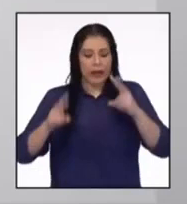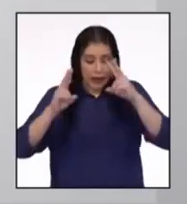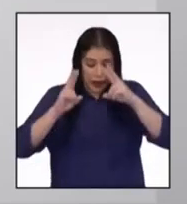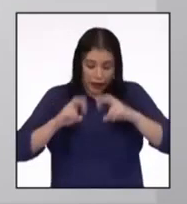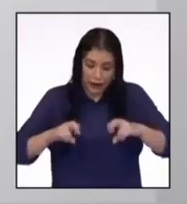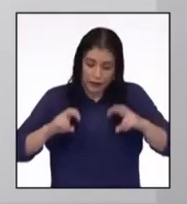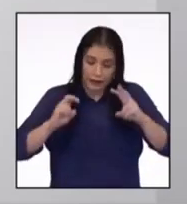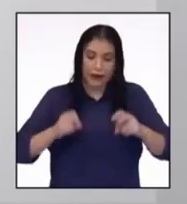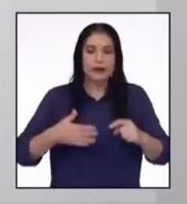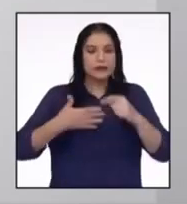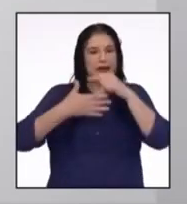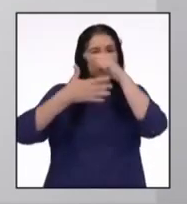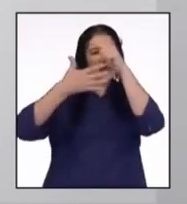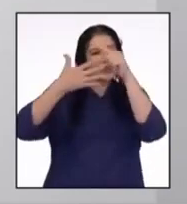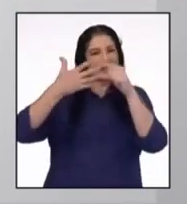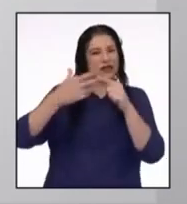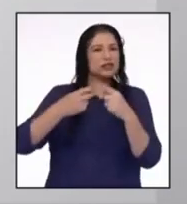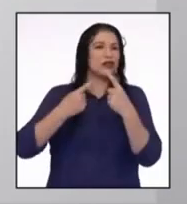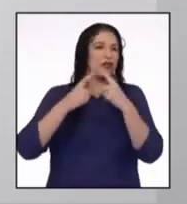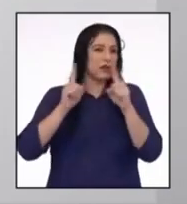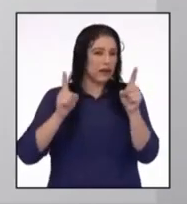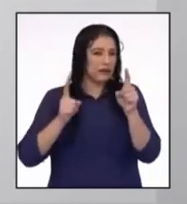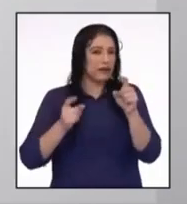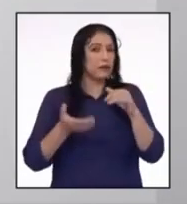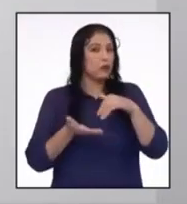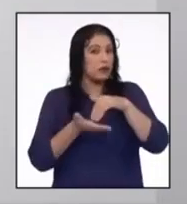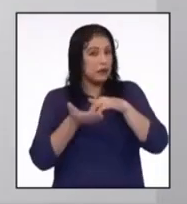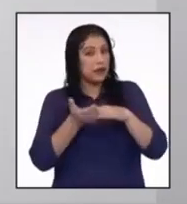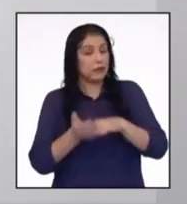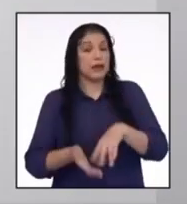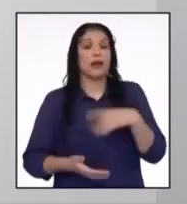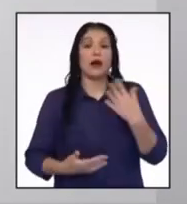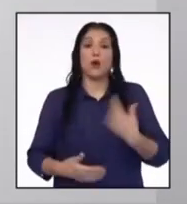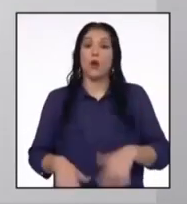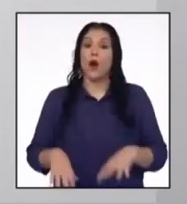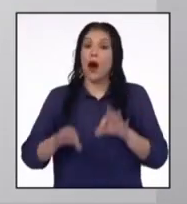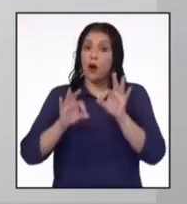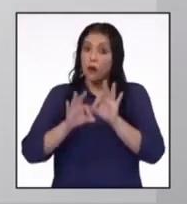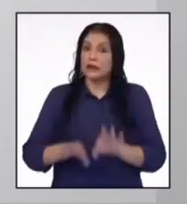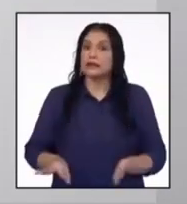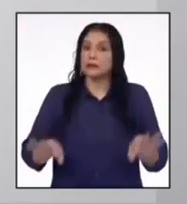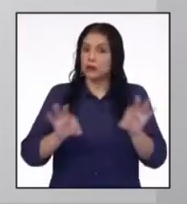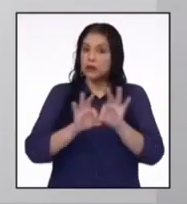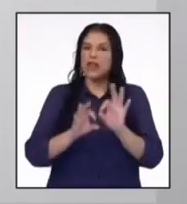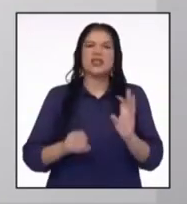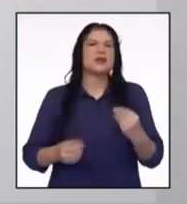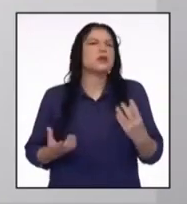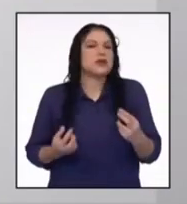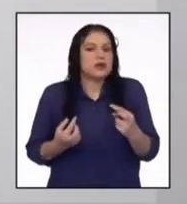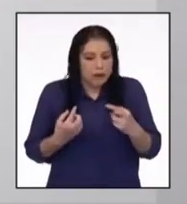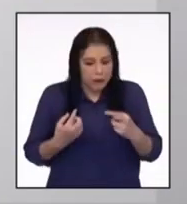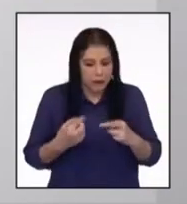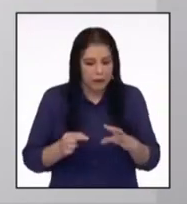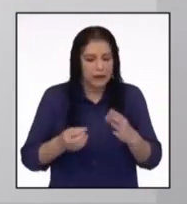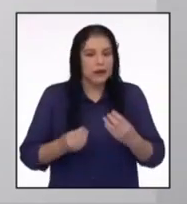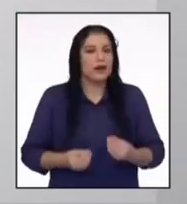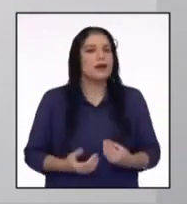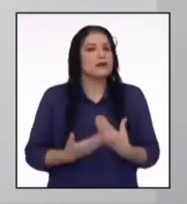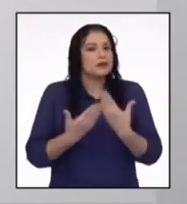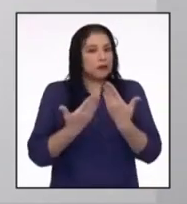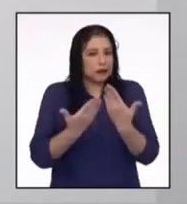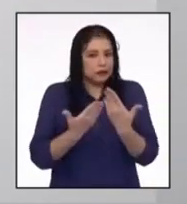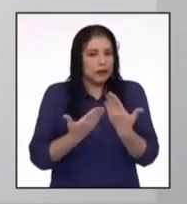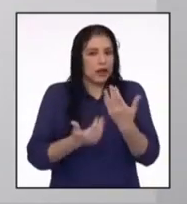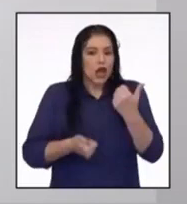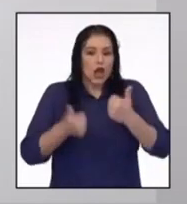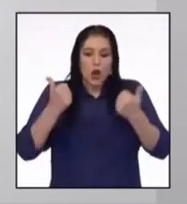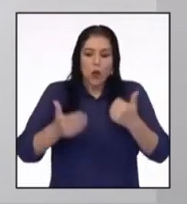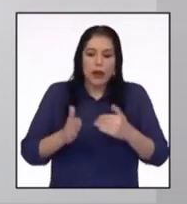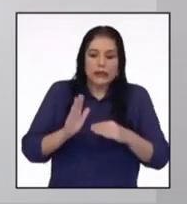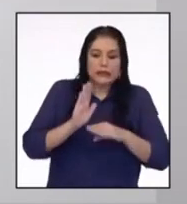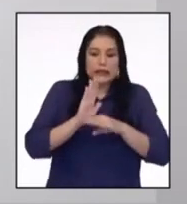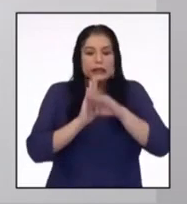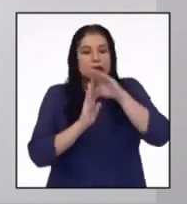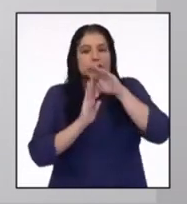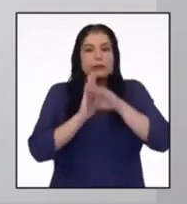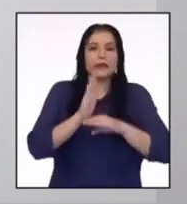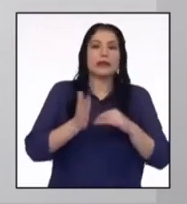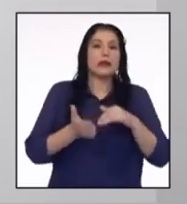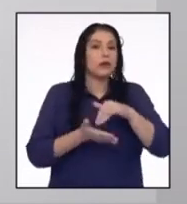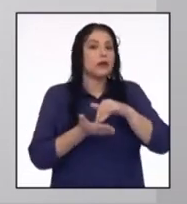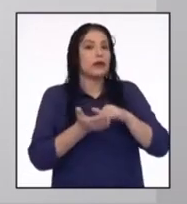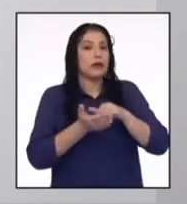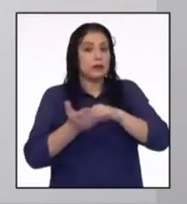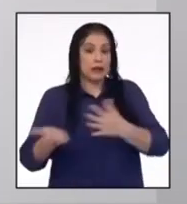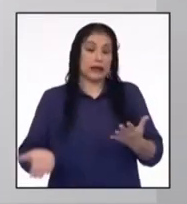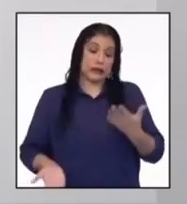Analizar estos tipos de vulnerabilidad es importante porque nos permite establecer el nivel de